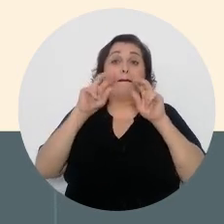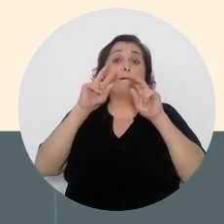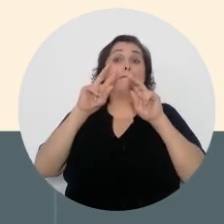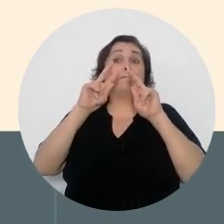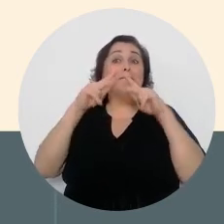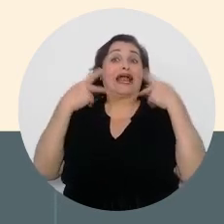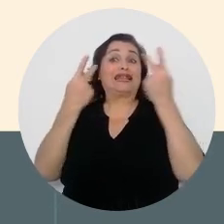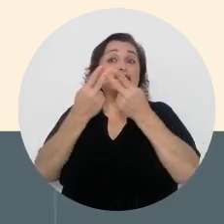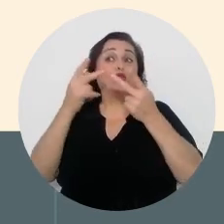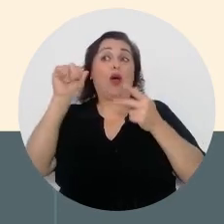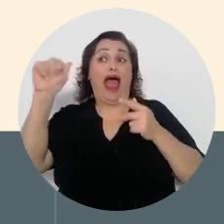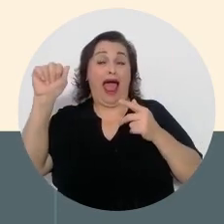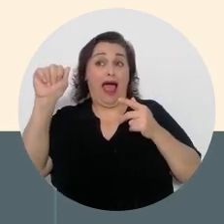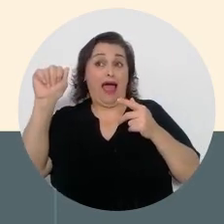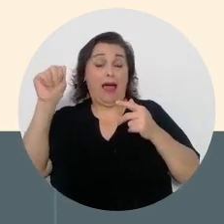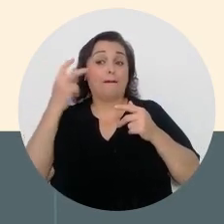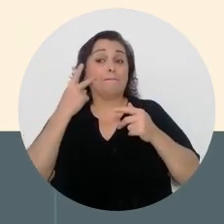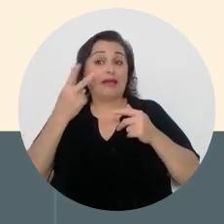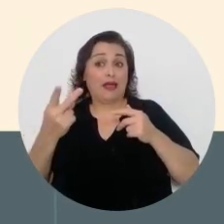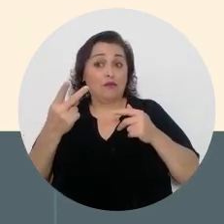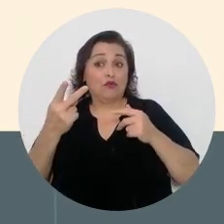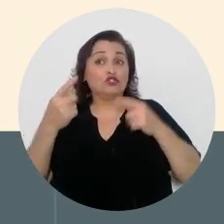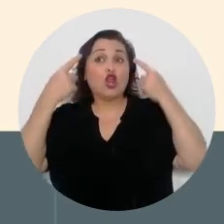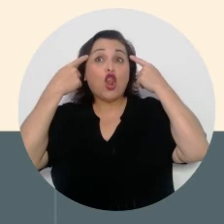así, en el partido A